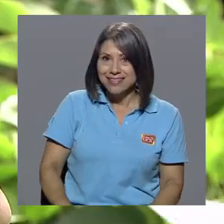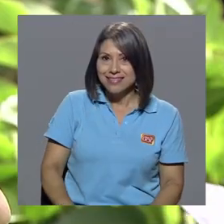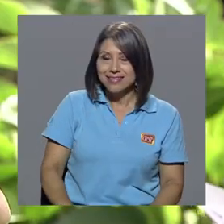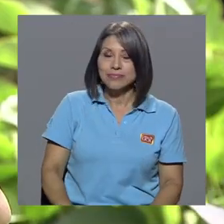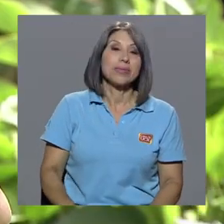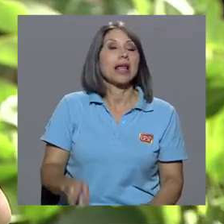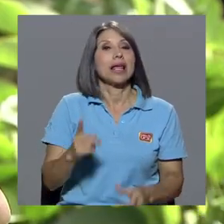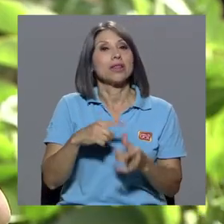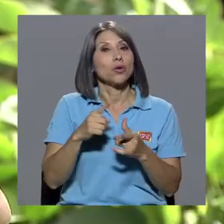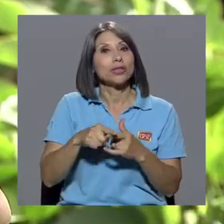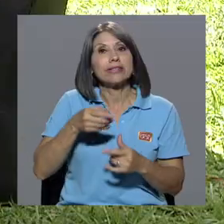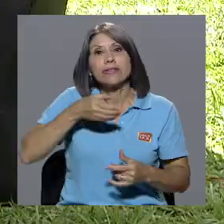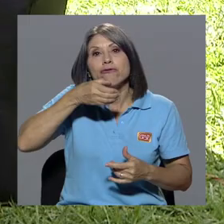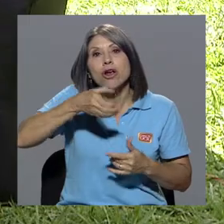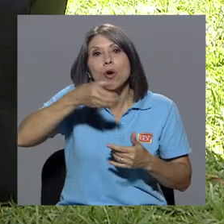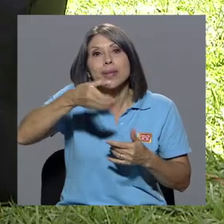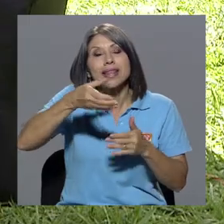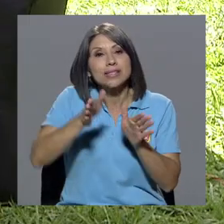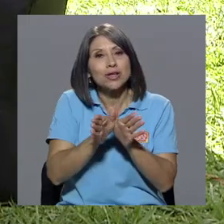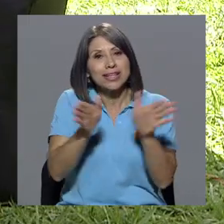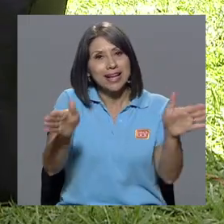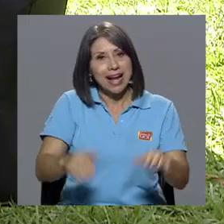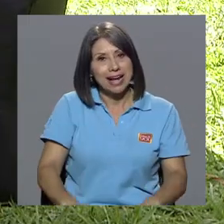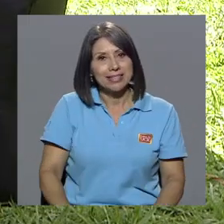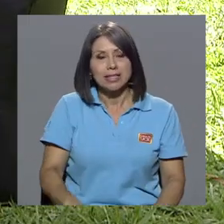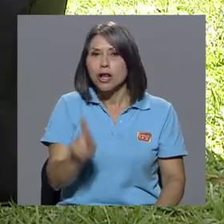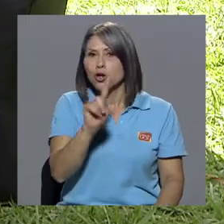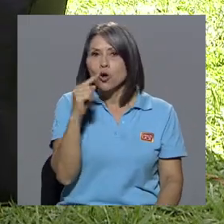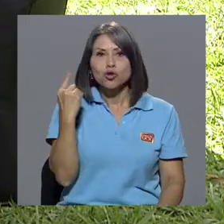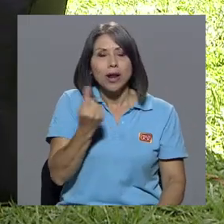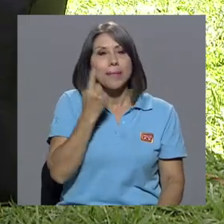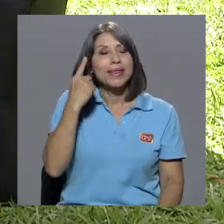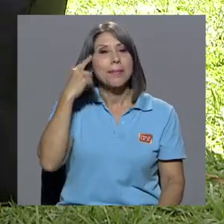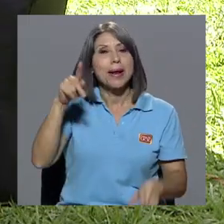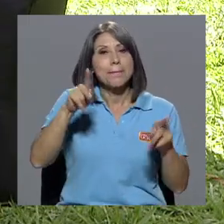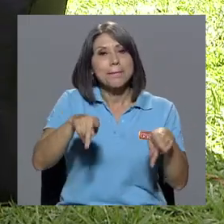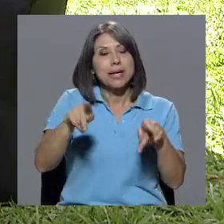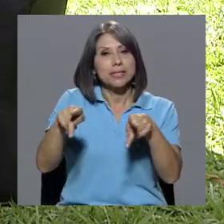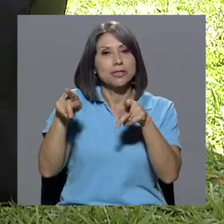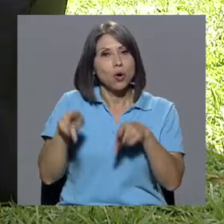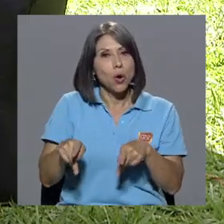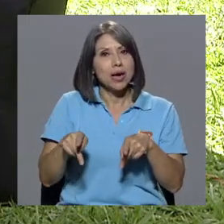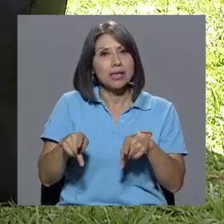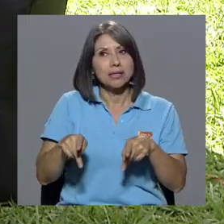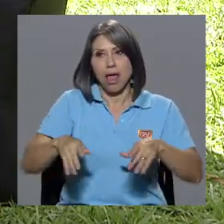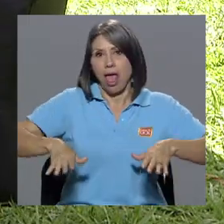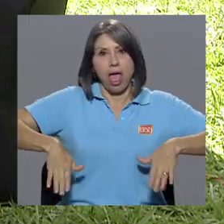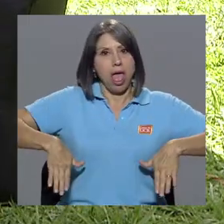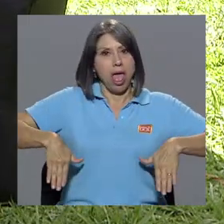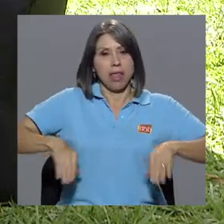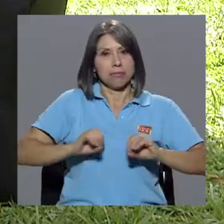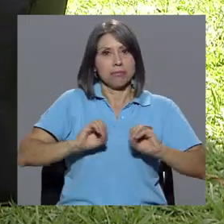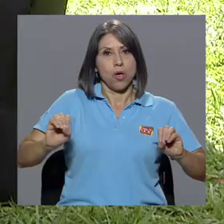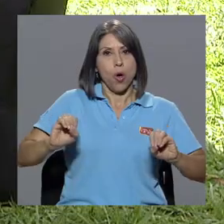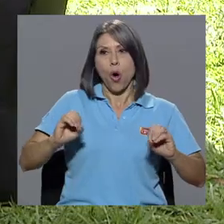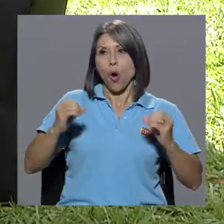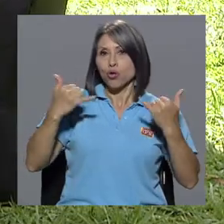esto. Entonces, recomendaciones generales, no solo para las personas que aún no tenemos o no